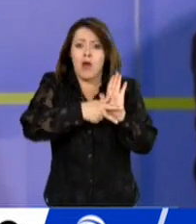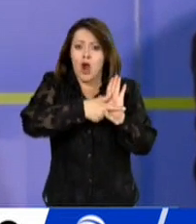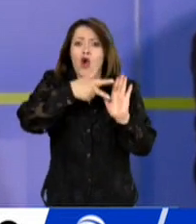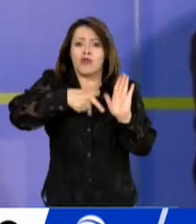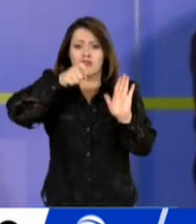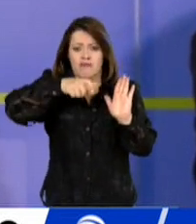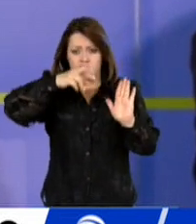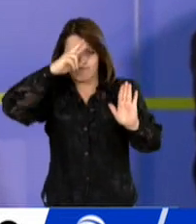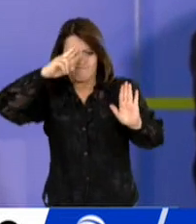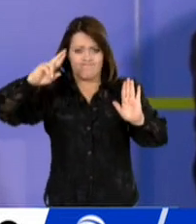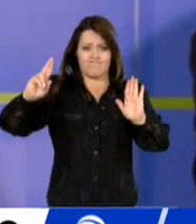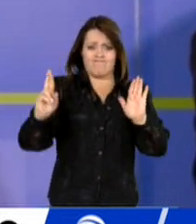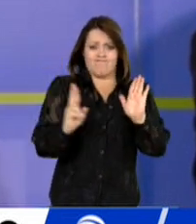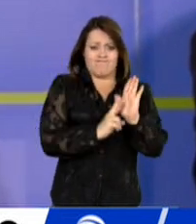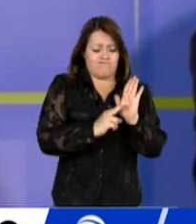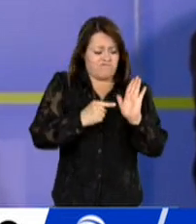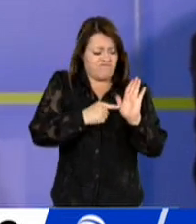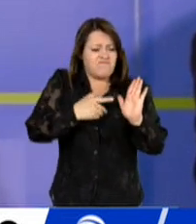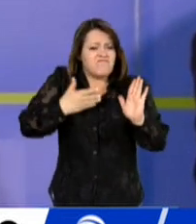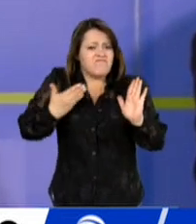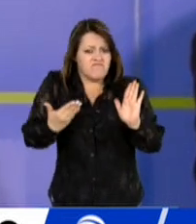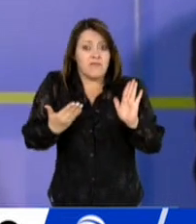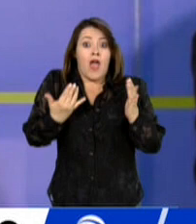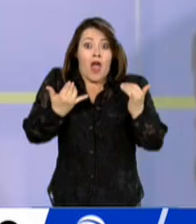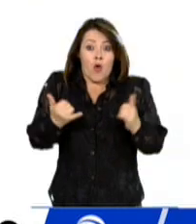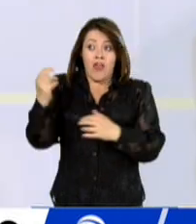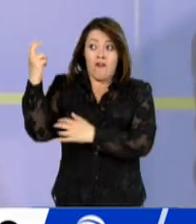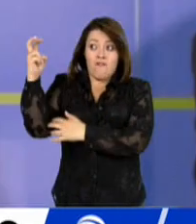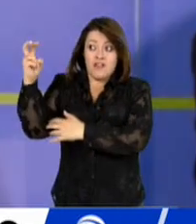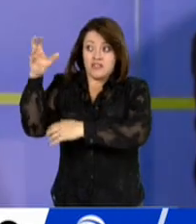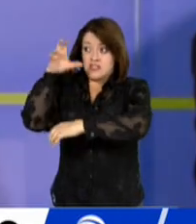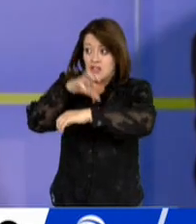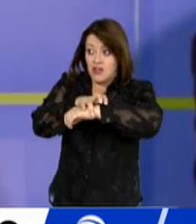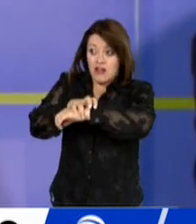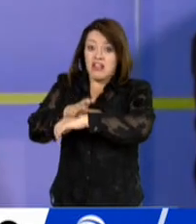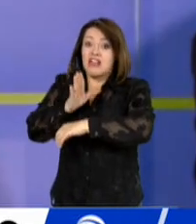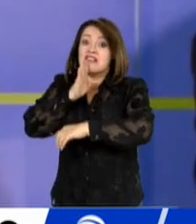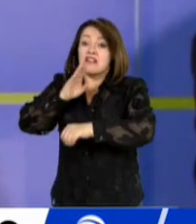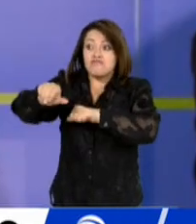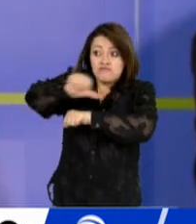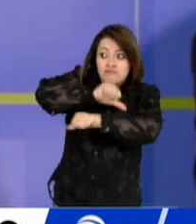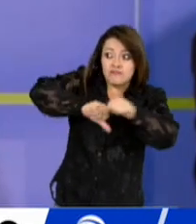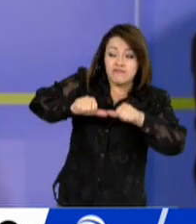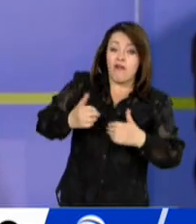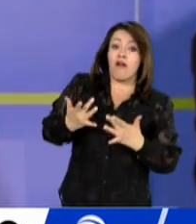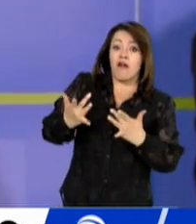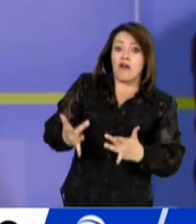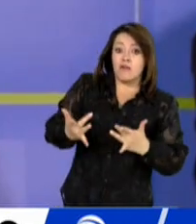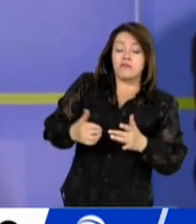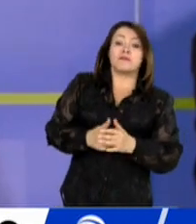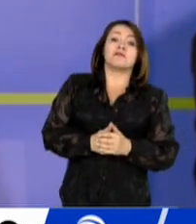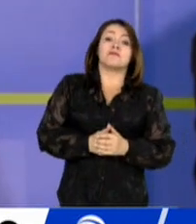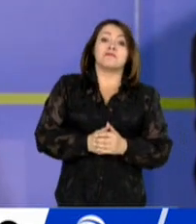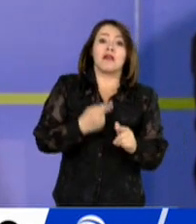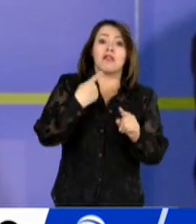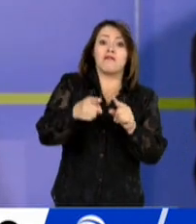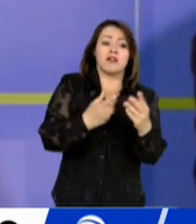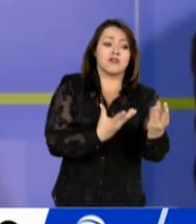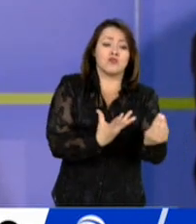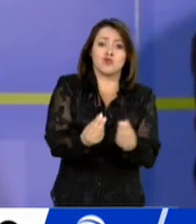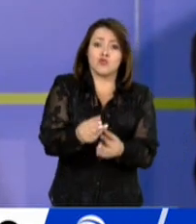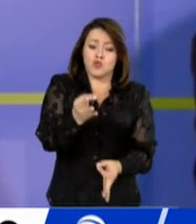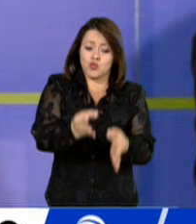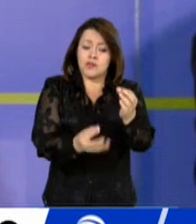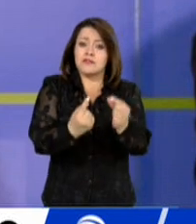independiente para seleccionar y designar a los funcionarios. La jurisdicción, la magistratura, no tiene que ver